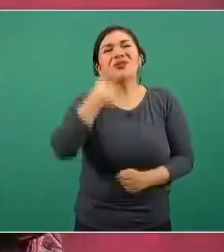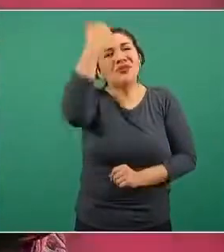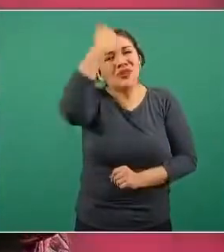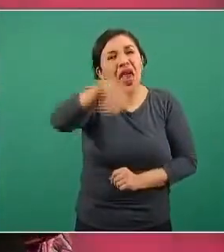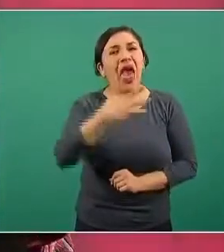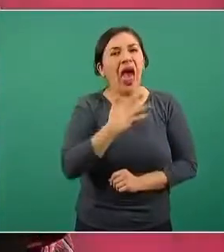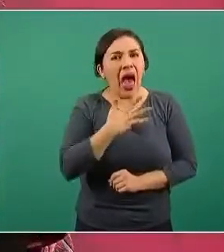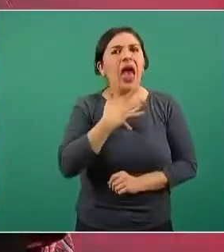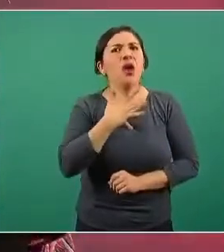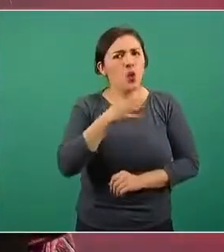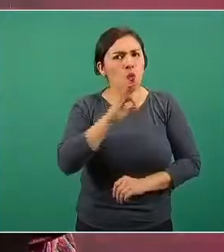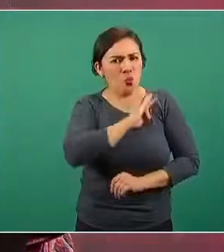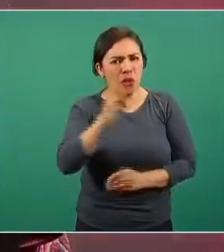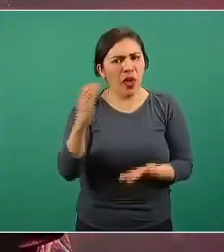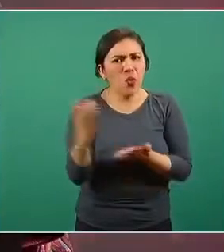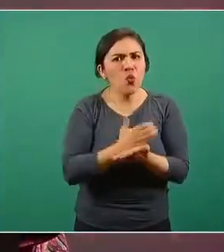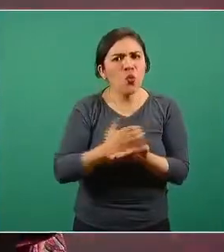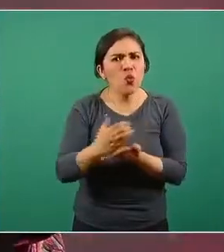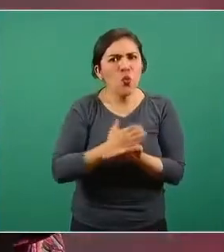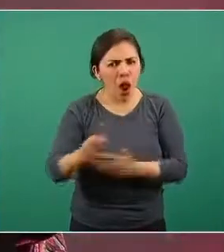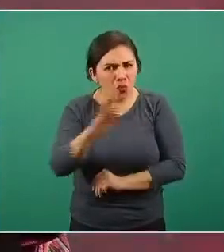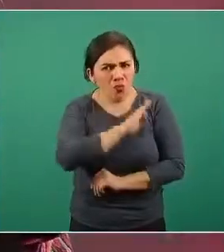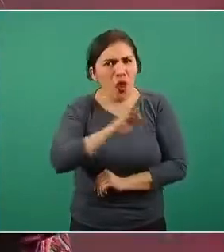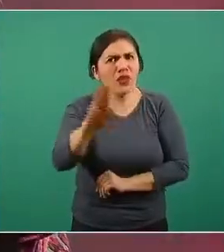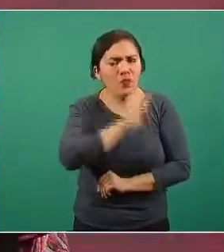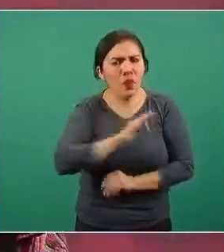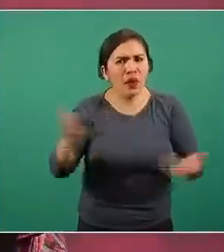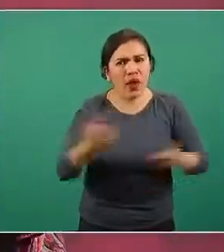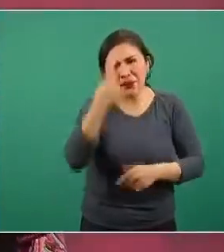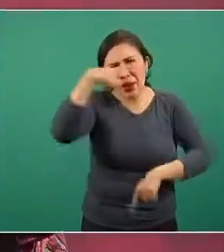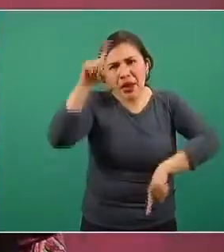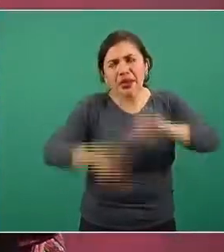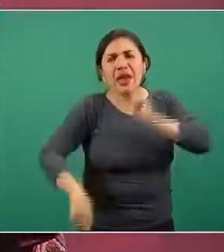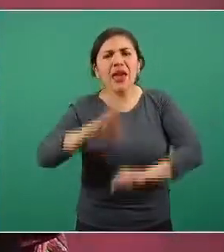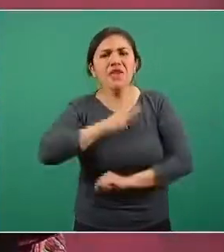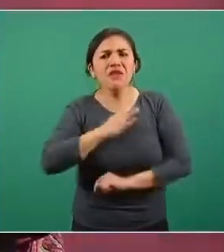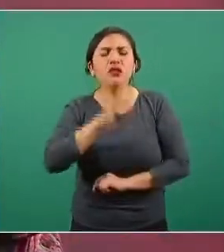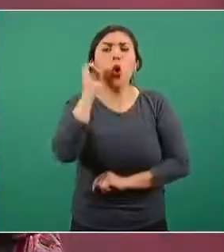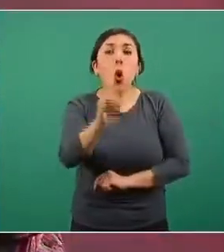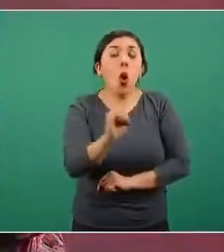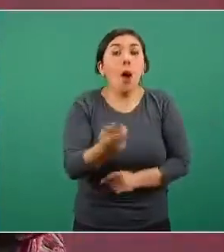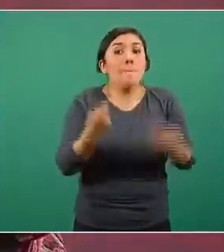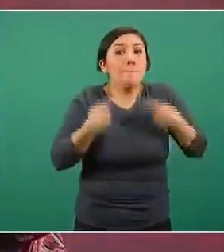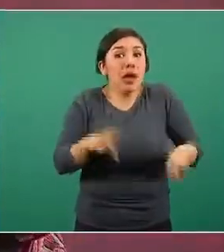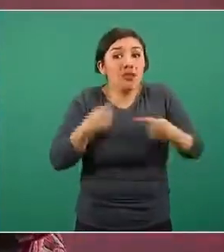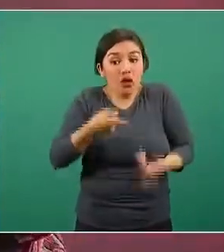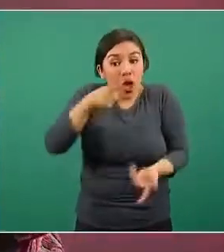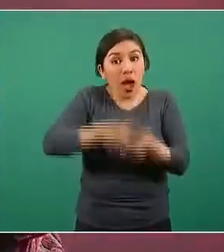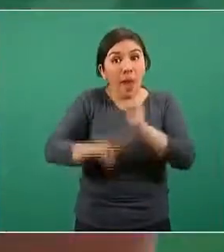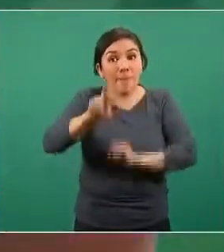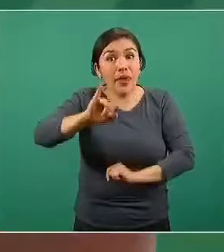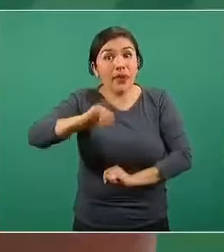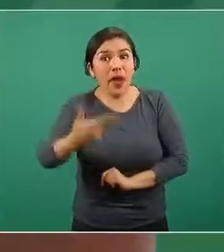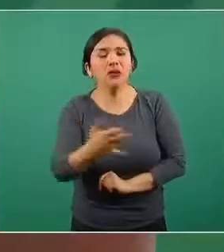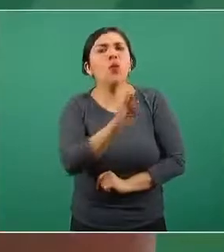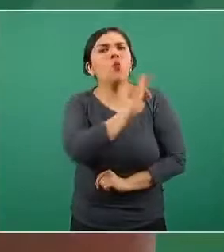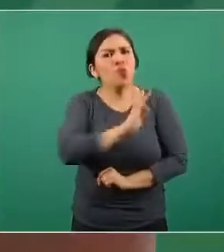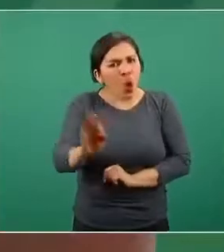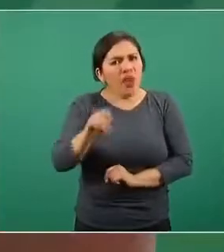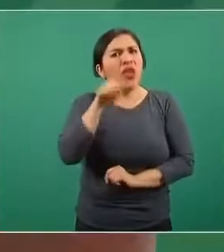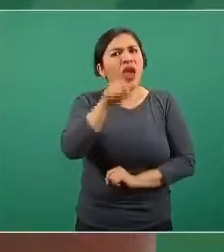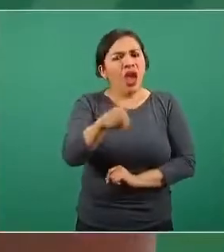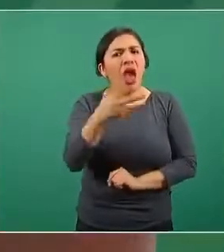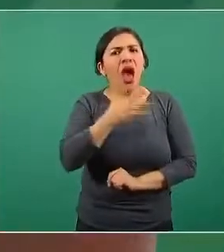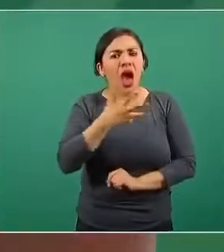existe tratamiento que pueden curar las infecciones o bien, en el caso de las personas que viven con VIH, pueden